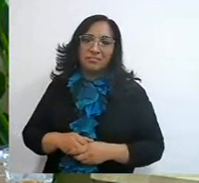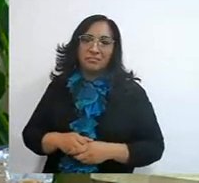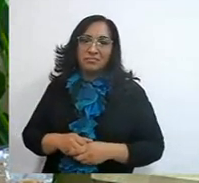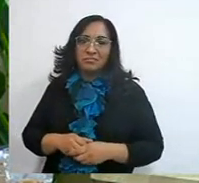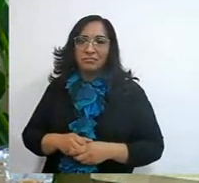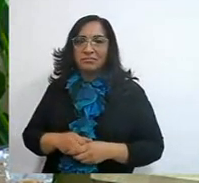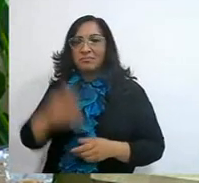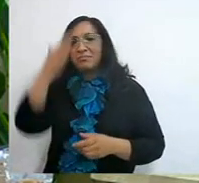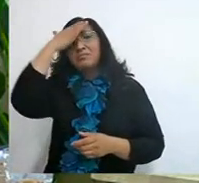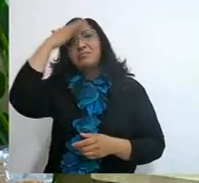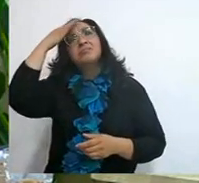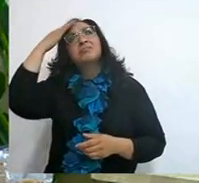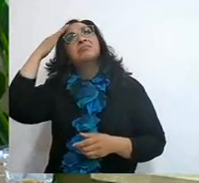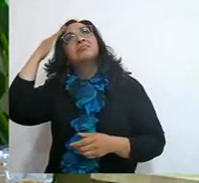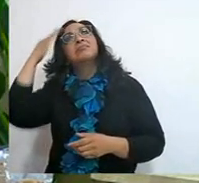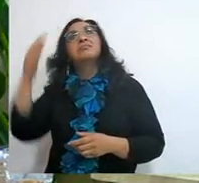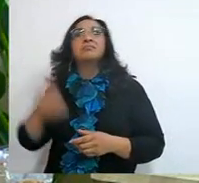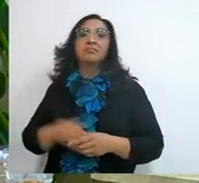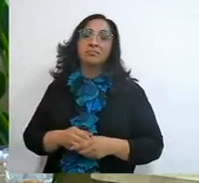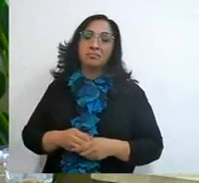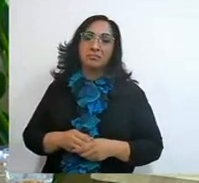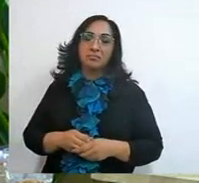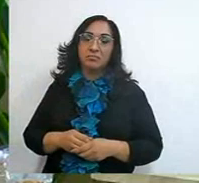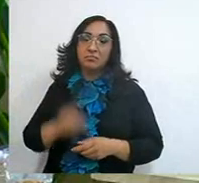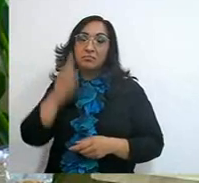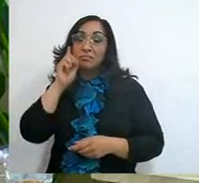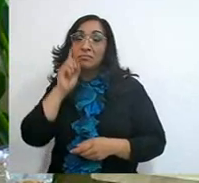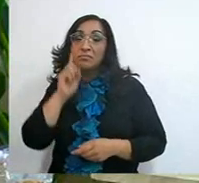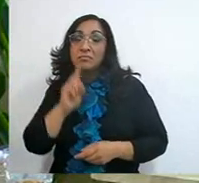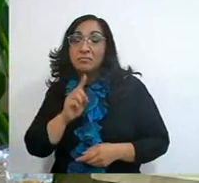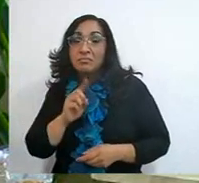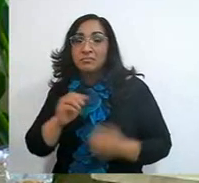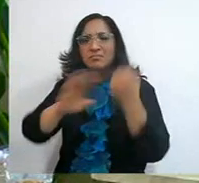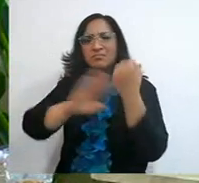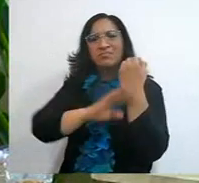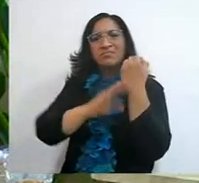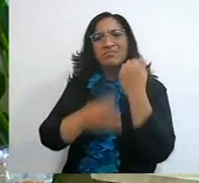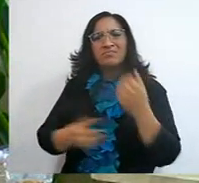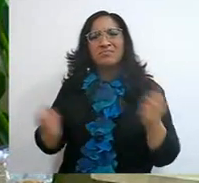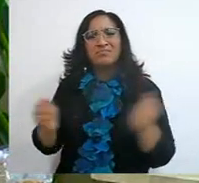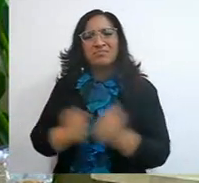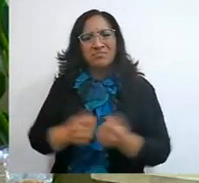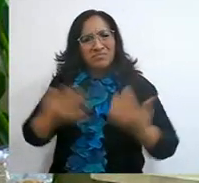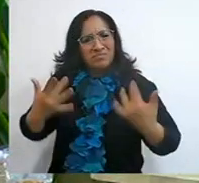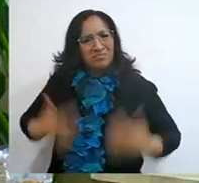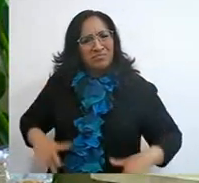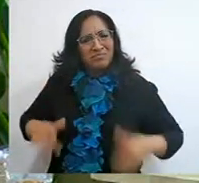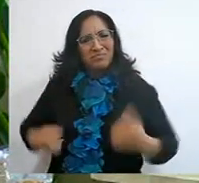con el sudor de su frente. Y la mujer seguirá padeciendo dolores de parto.